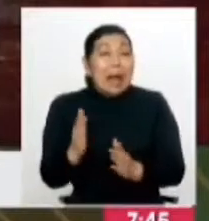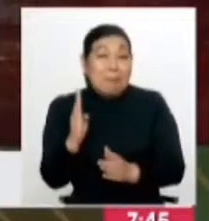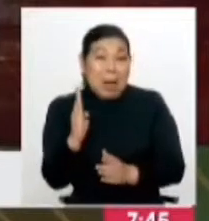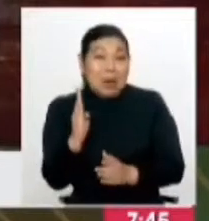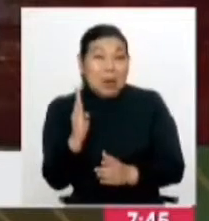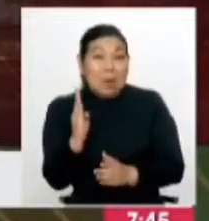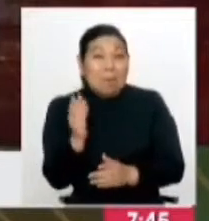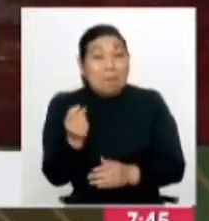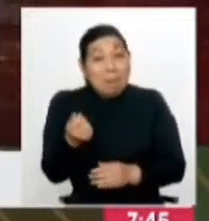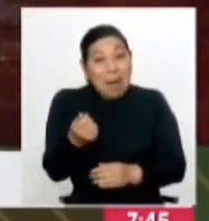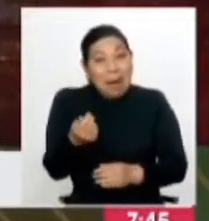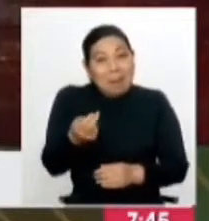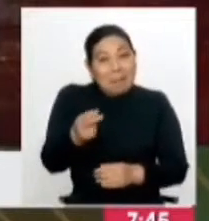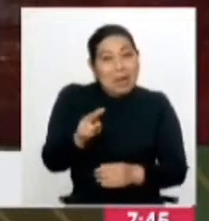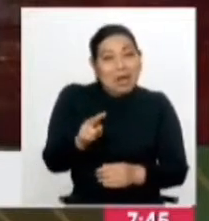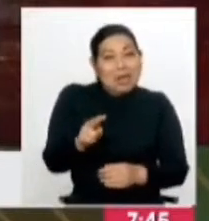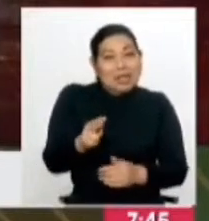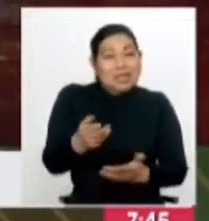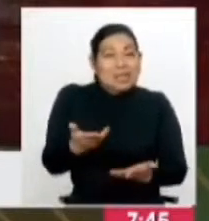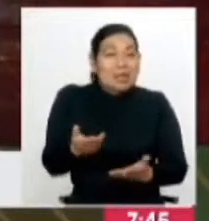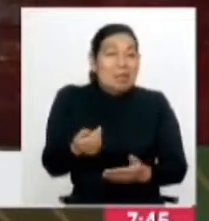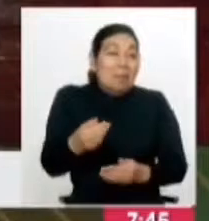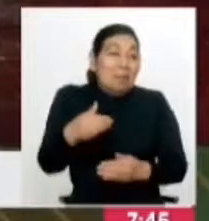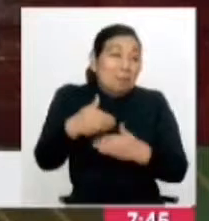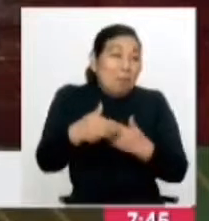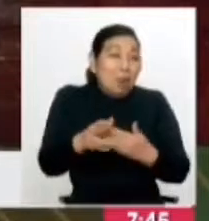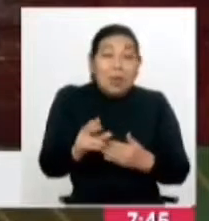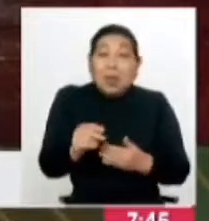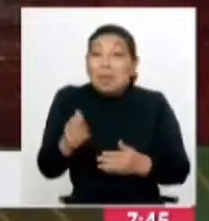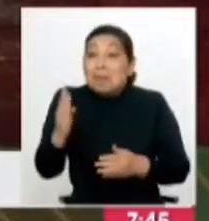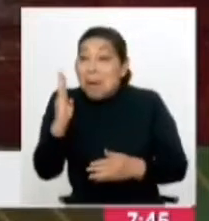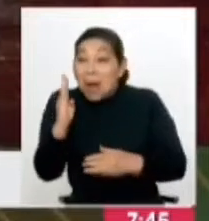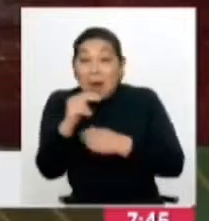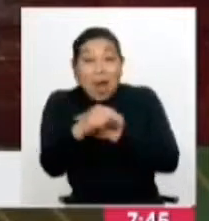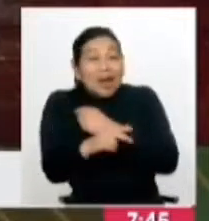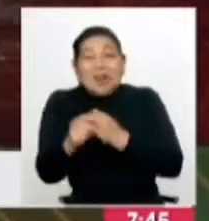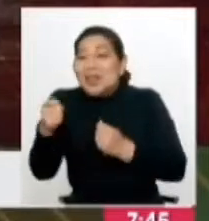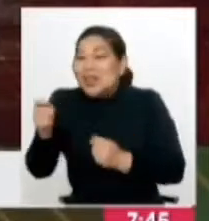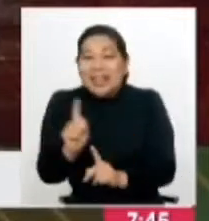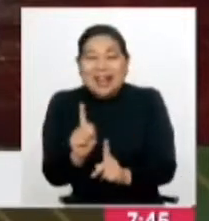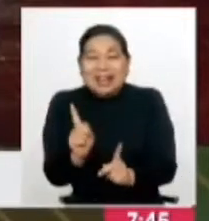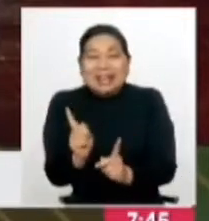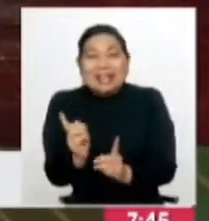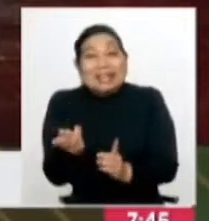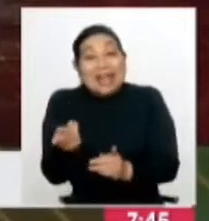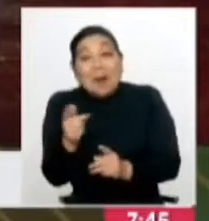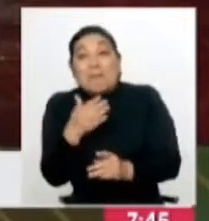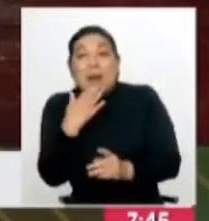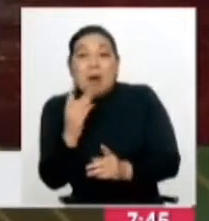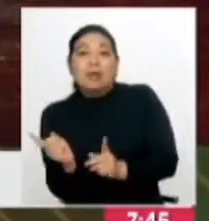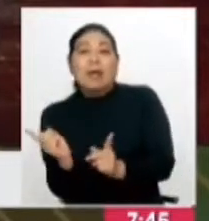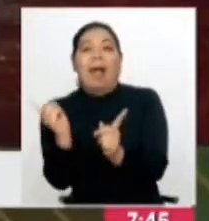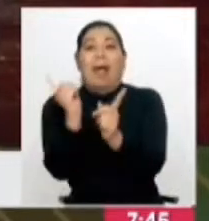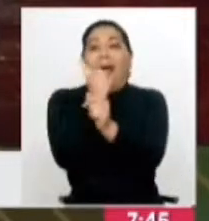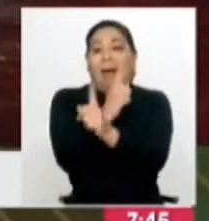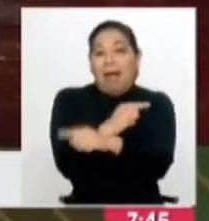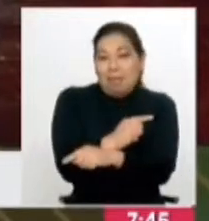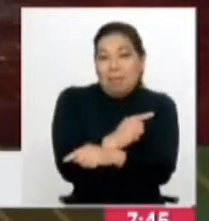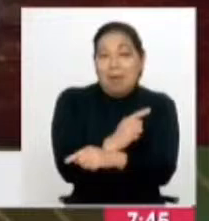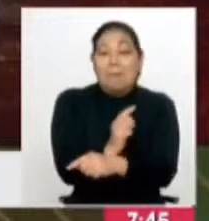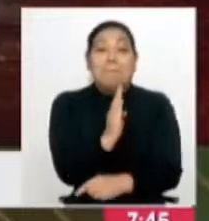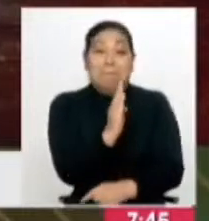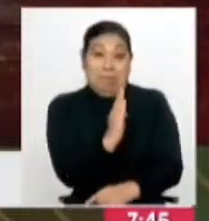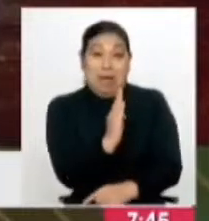tiene otros productos u otros atributos que el banco no les puede otorgar. Y obviamente, al ya estar bancarizados por el